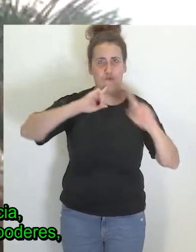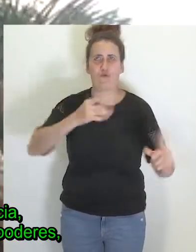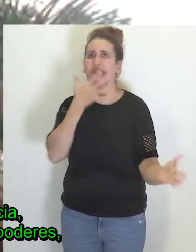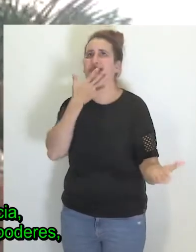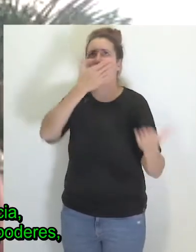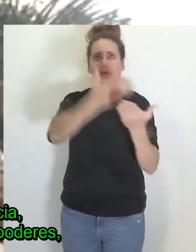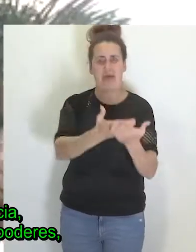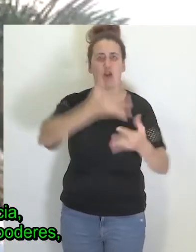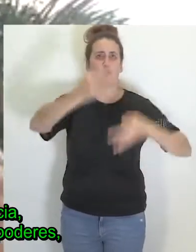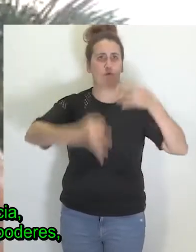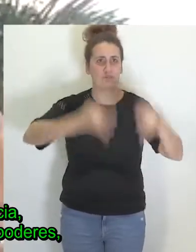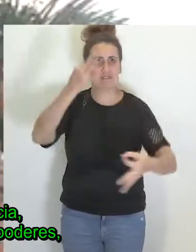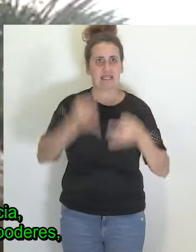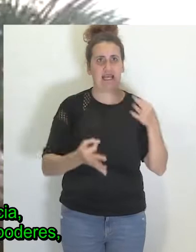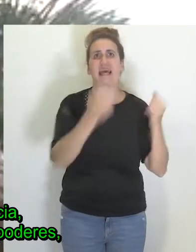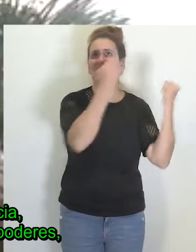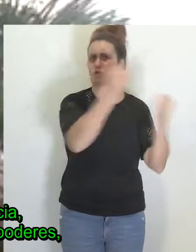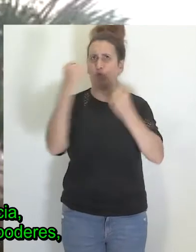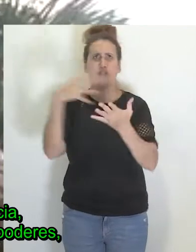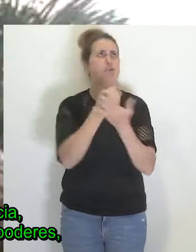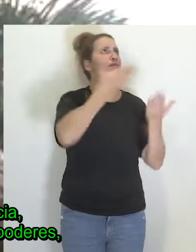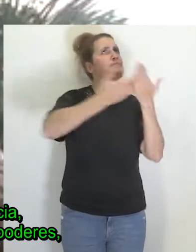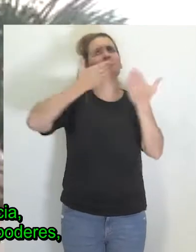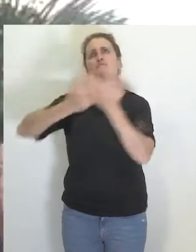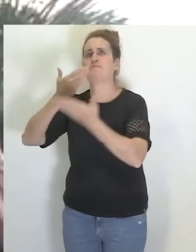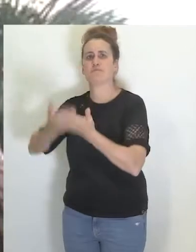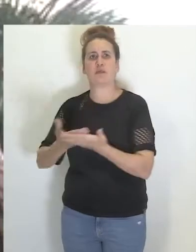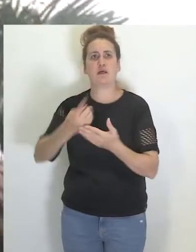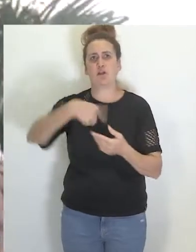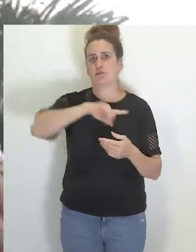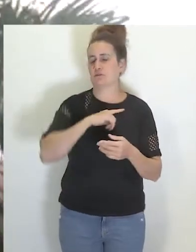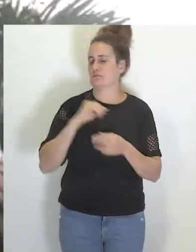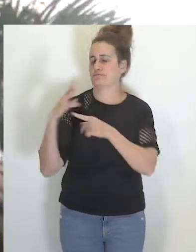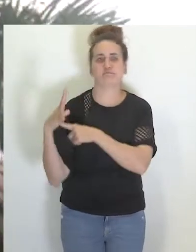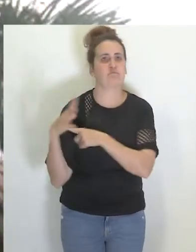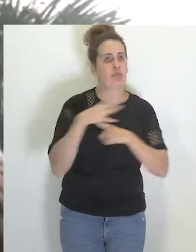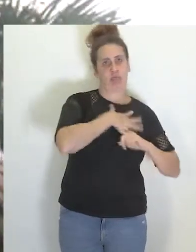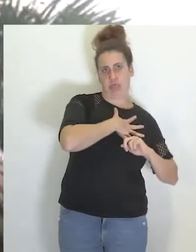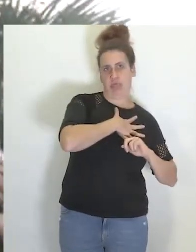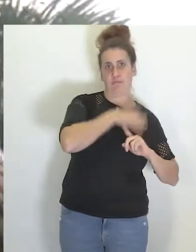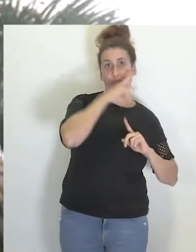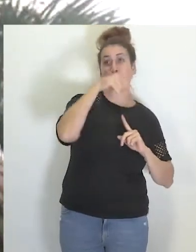demandar justicia ante las diferentes instituciones y poderes, éramos asediadas